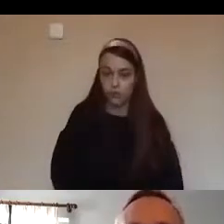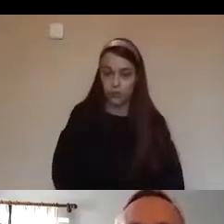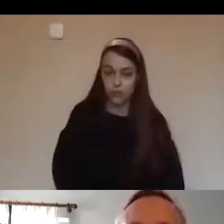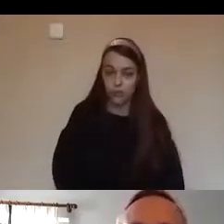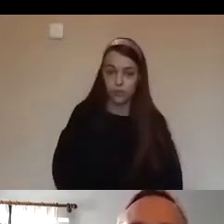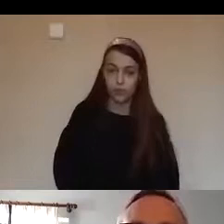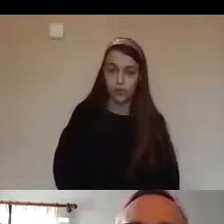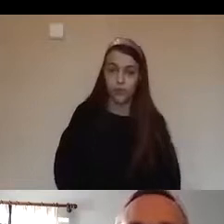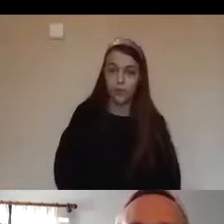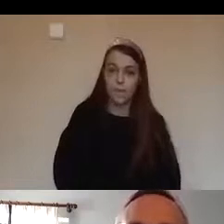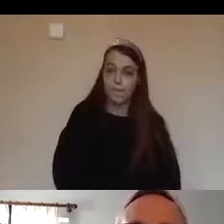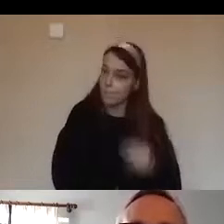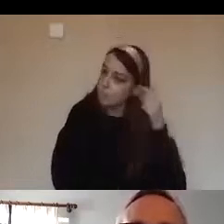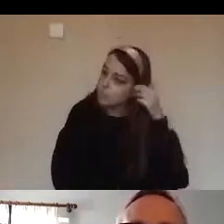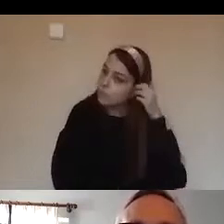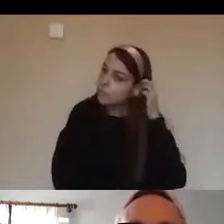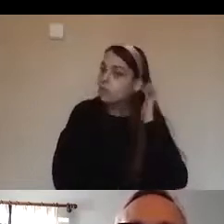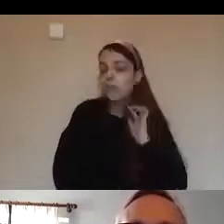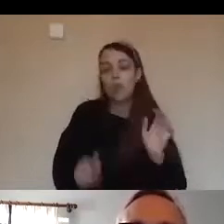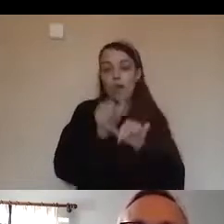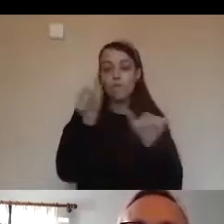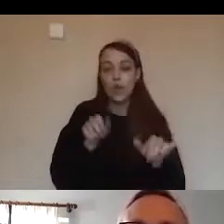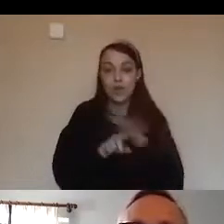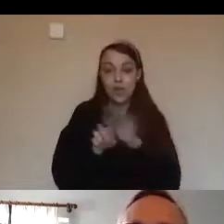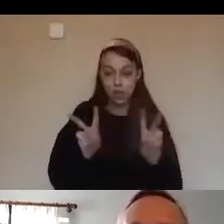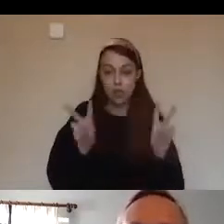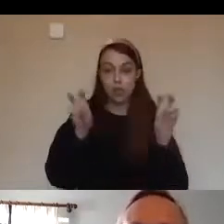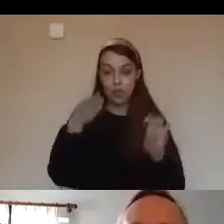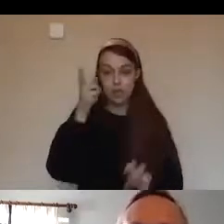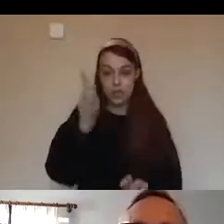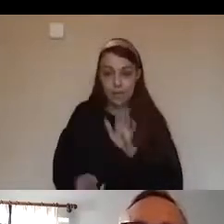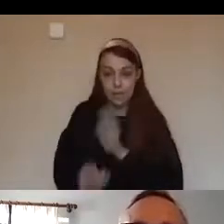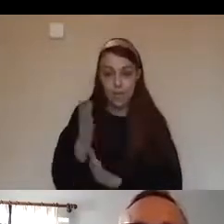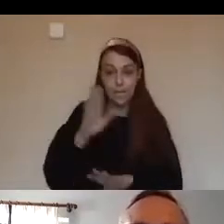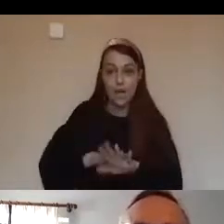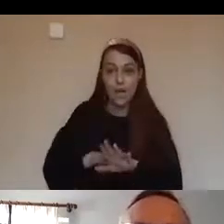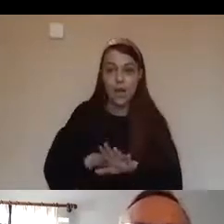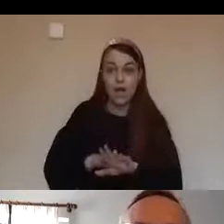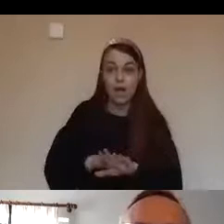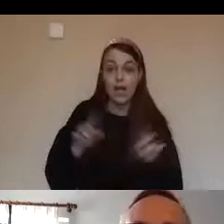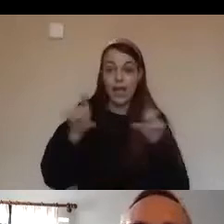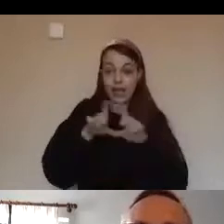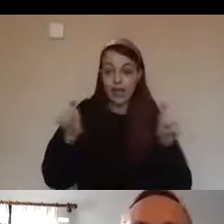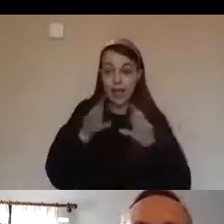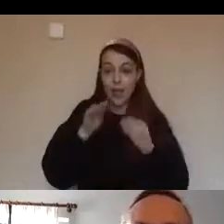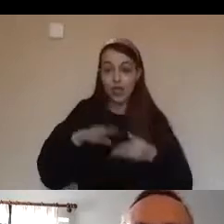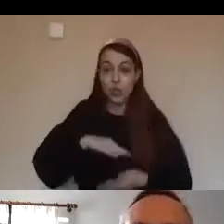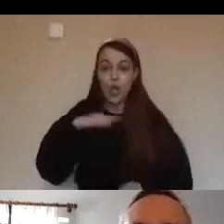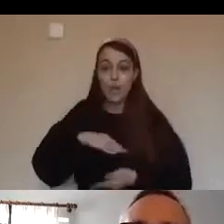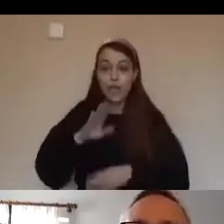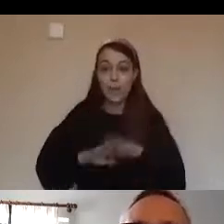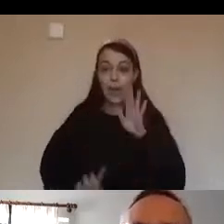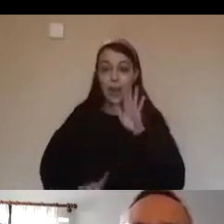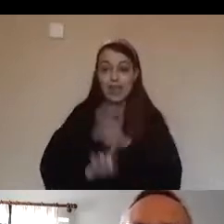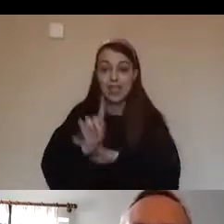Desarrollaremos nuevas herramientas de gestión para que los organismos mejoren su capacidad de desarrollar